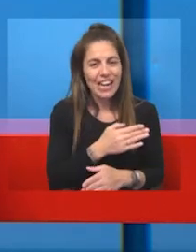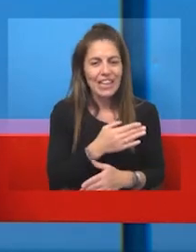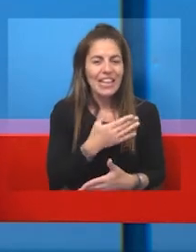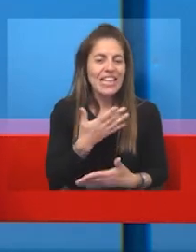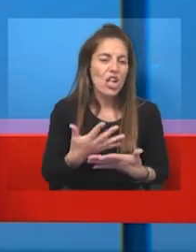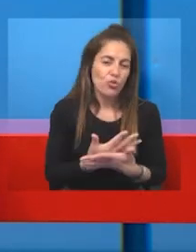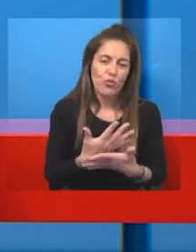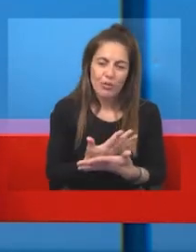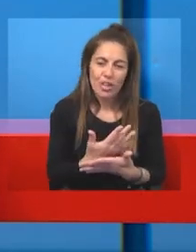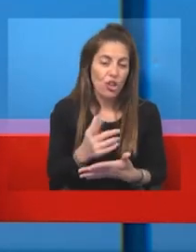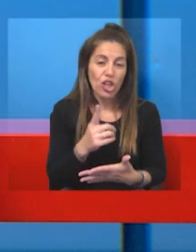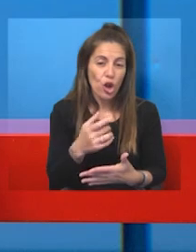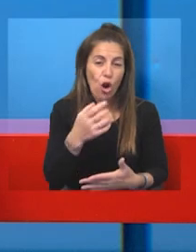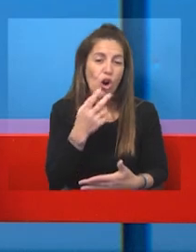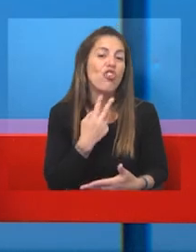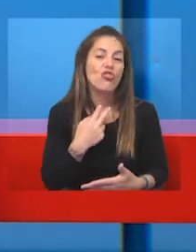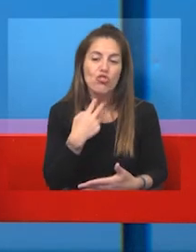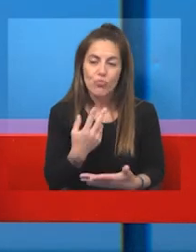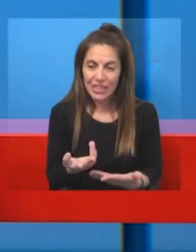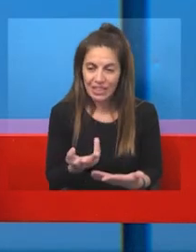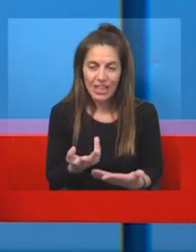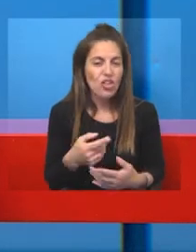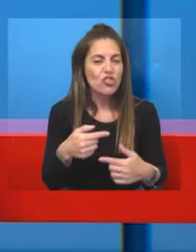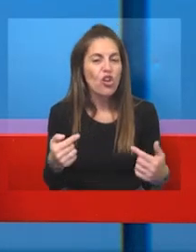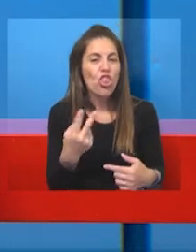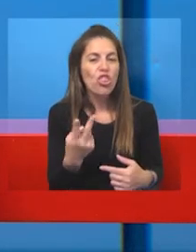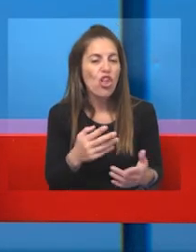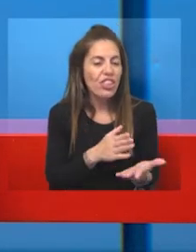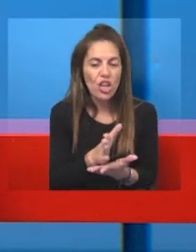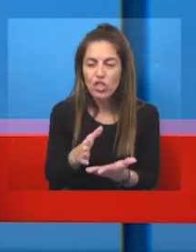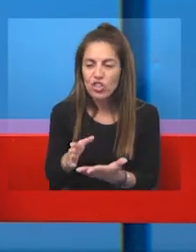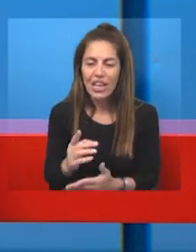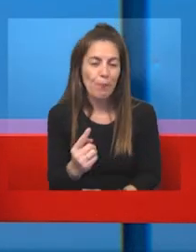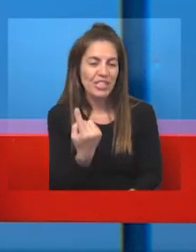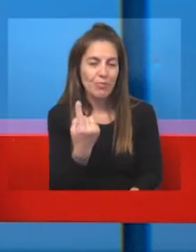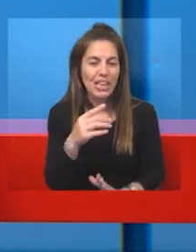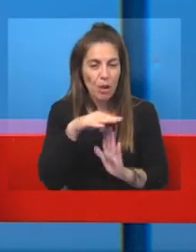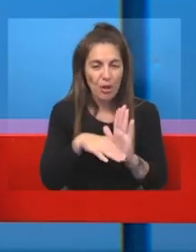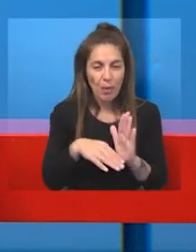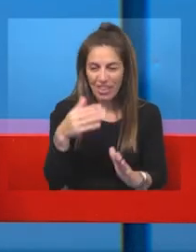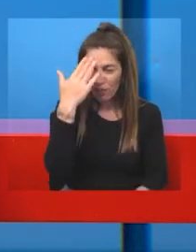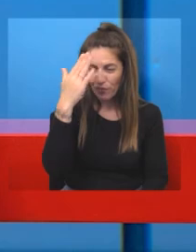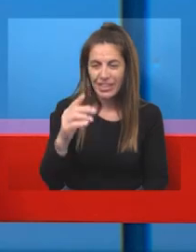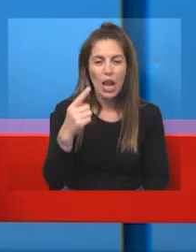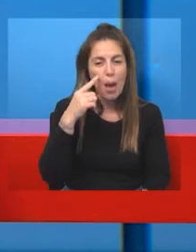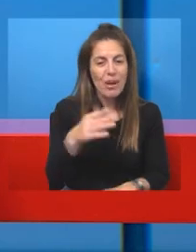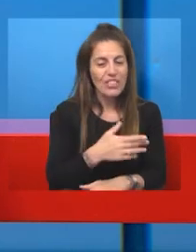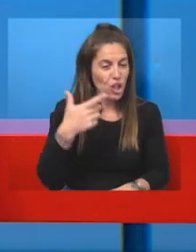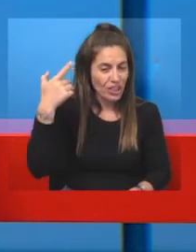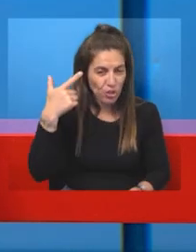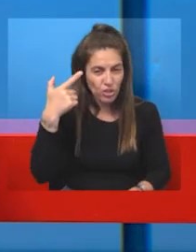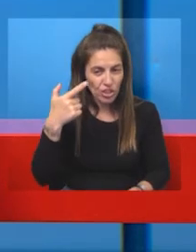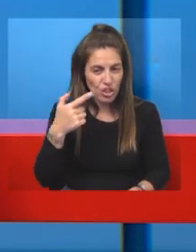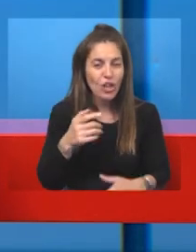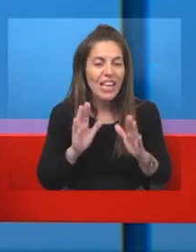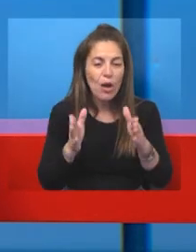eso es muy específico pero eh Son dos de Los ejes centrales que tenemos en el programa de frente amplio la prevención de suicidio y el